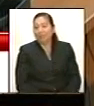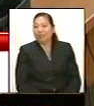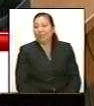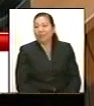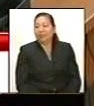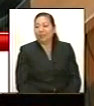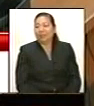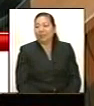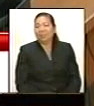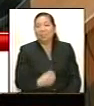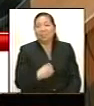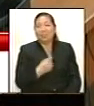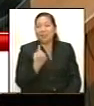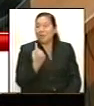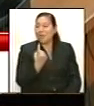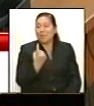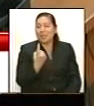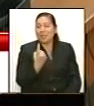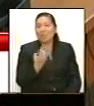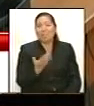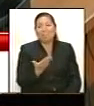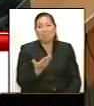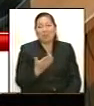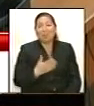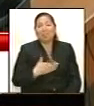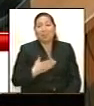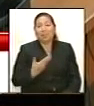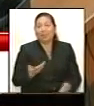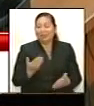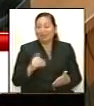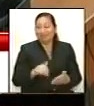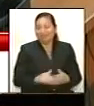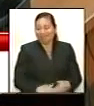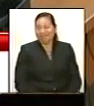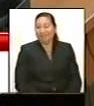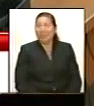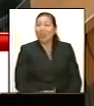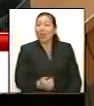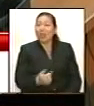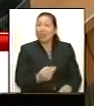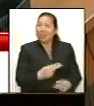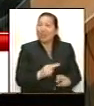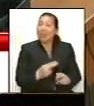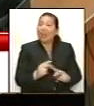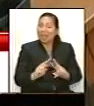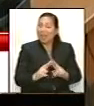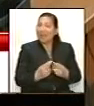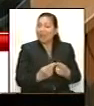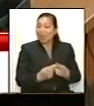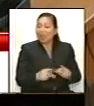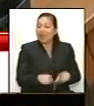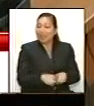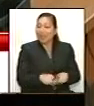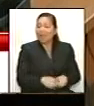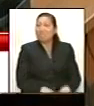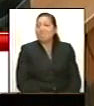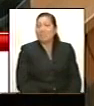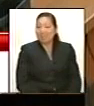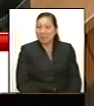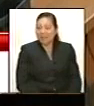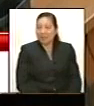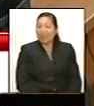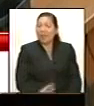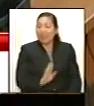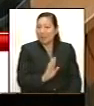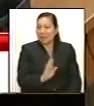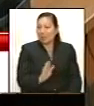dijo María Liz, mi único pedido es que nos incluyan en las futuras mesas de trabajo para poder también seguir informando el